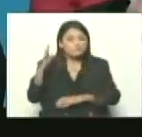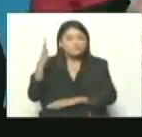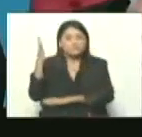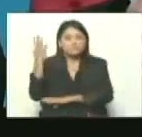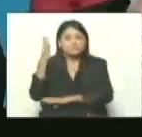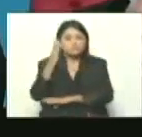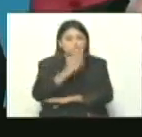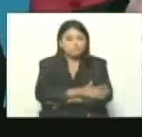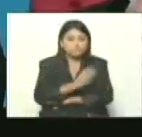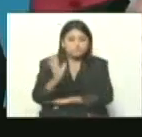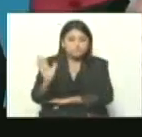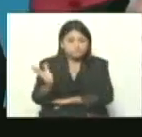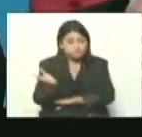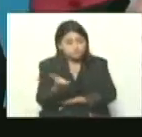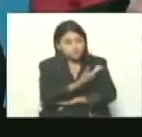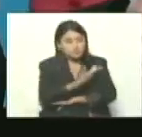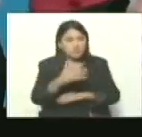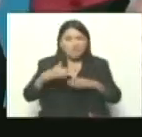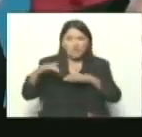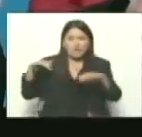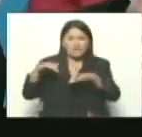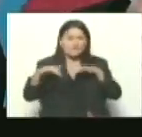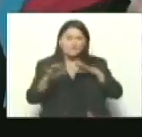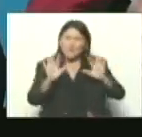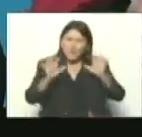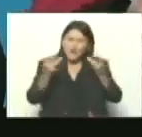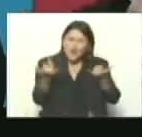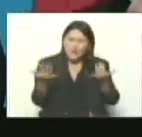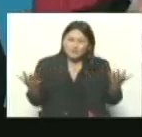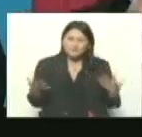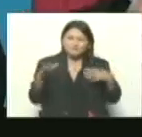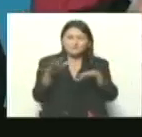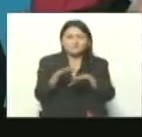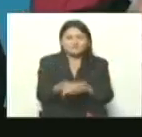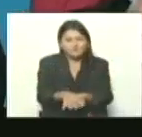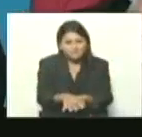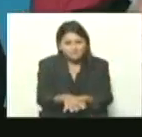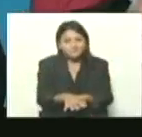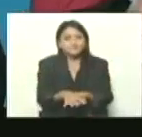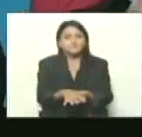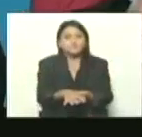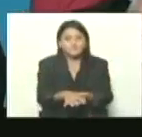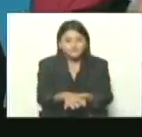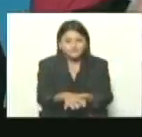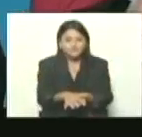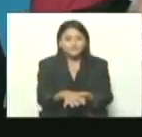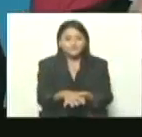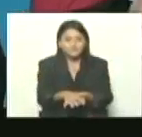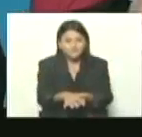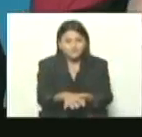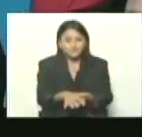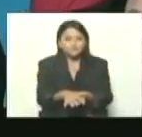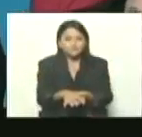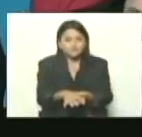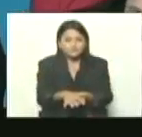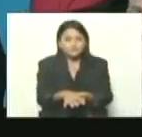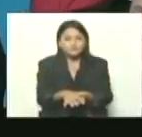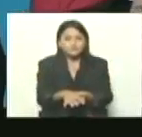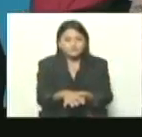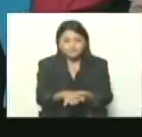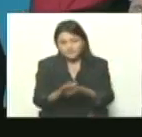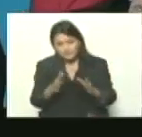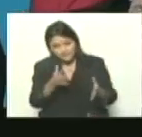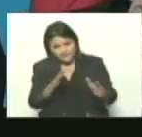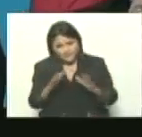Debemos estar más unidos. Este llamado se hizo, fue un llamado a la unidad. Si hablamos en términos porcentuales, podríamos estar hablando que